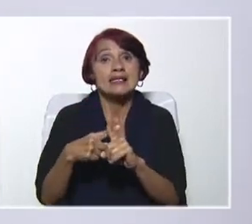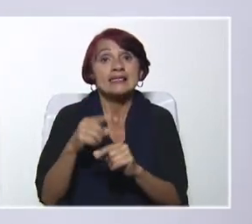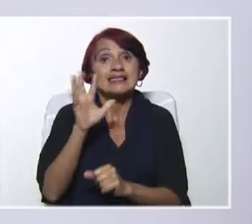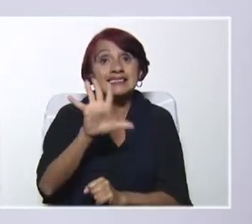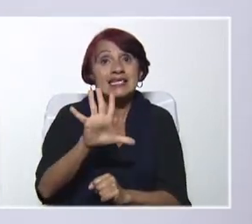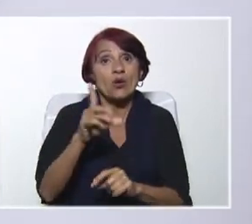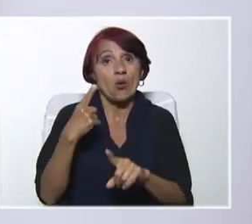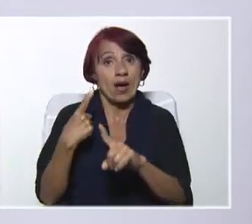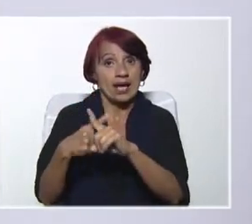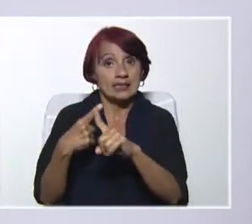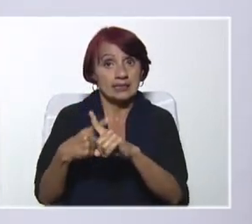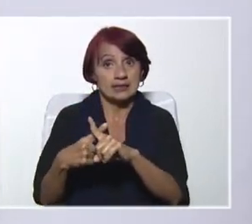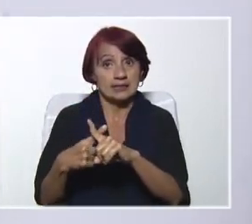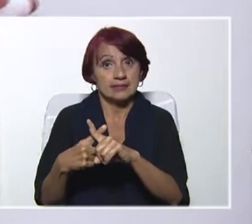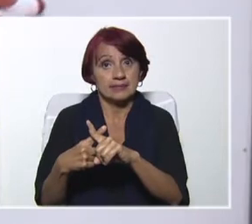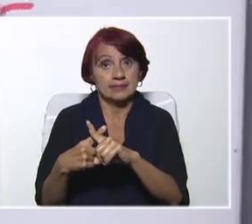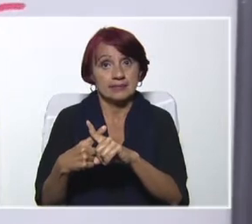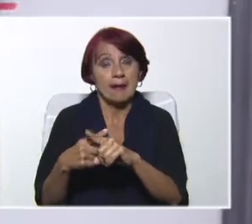5x